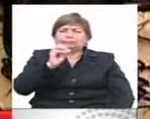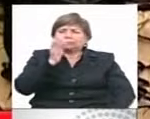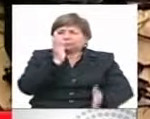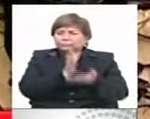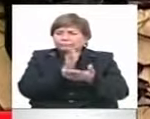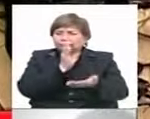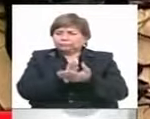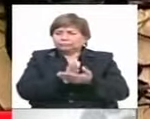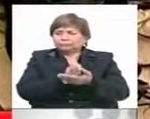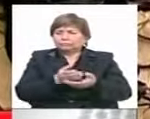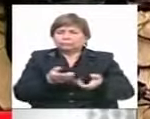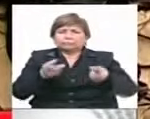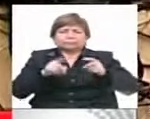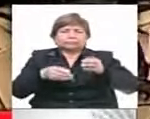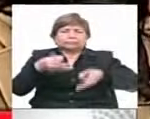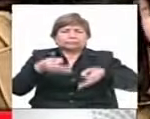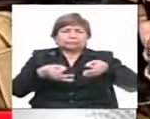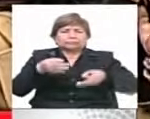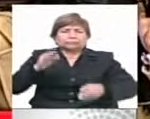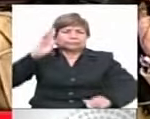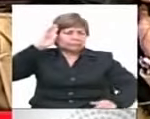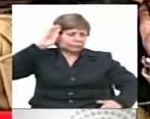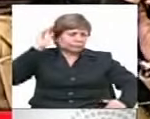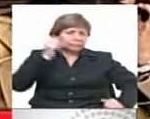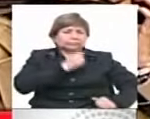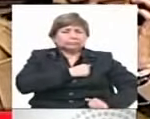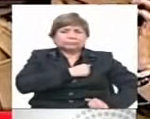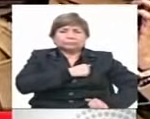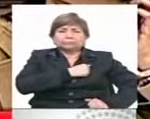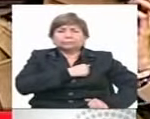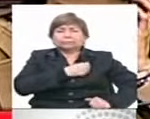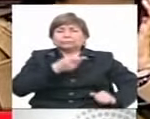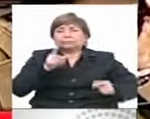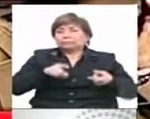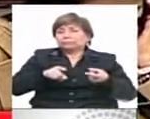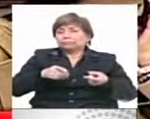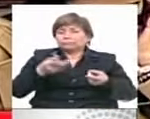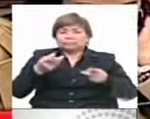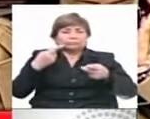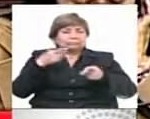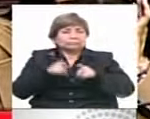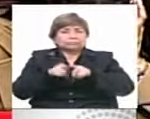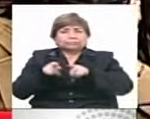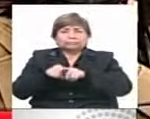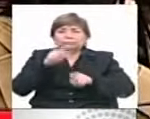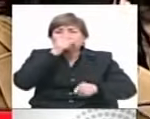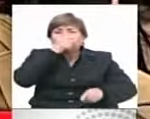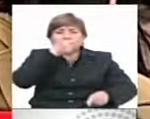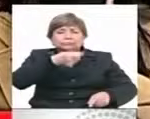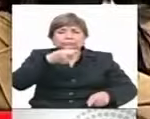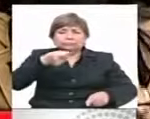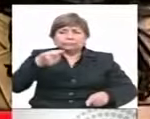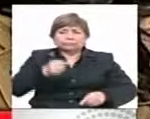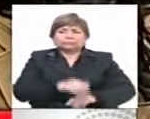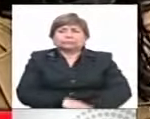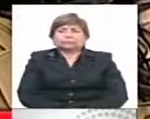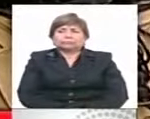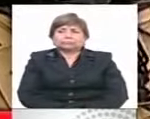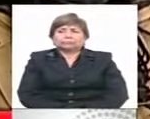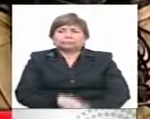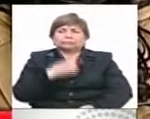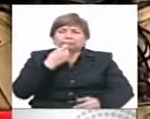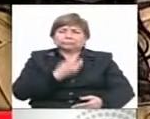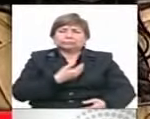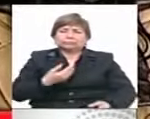sanciones cuando ejercía el cargo de Policía Nacional del Perú. Y el segundo por versiones de los medios de comunicación que se ha